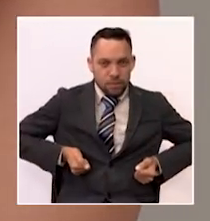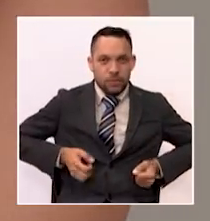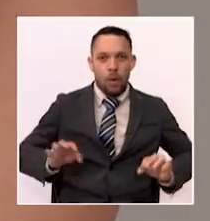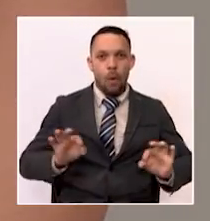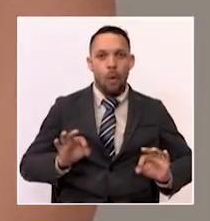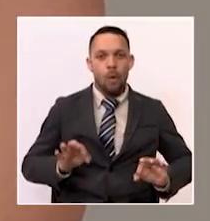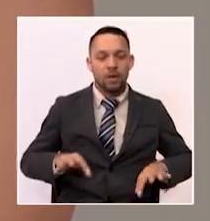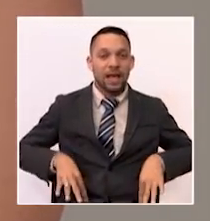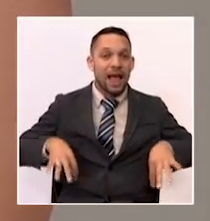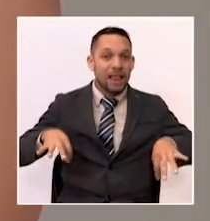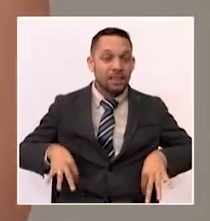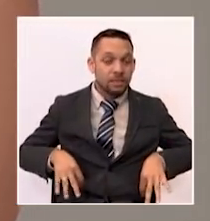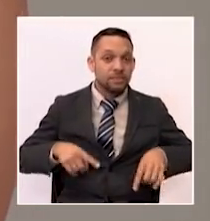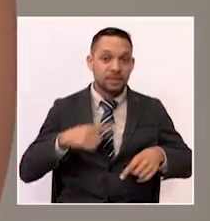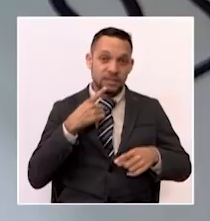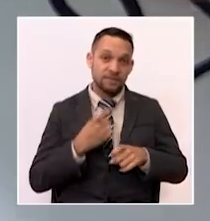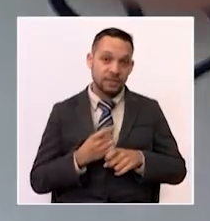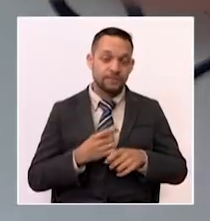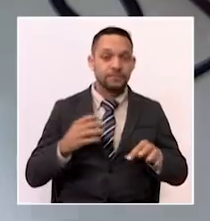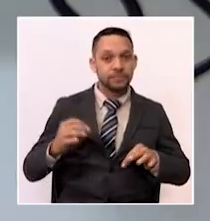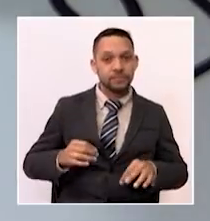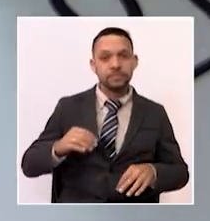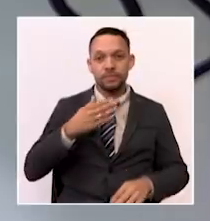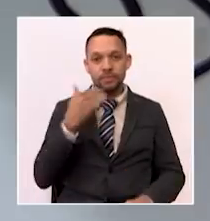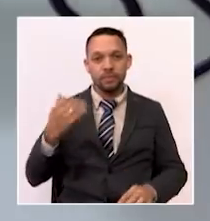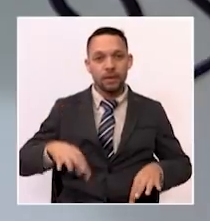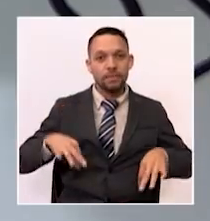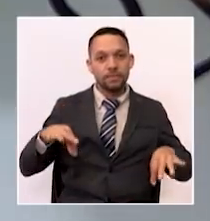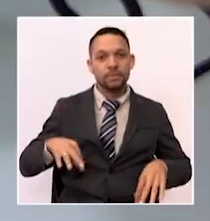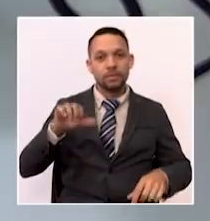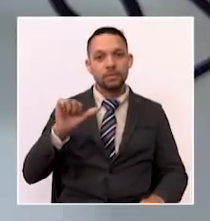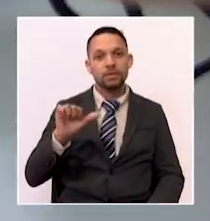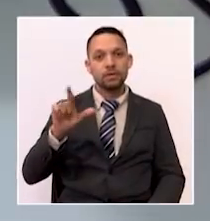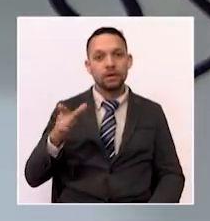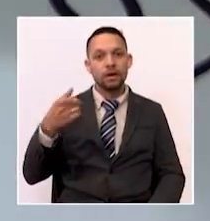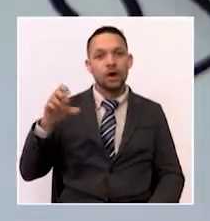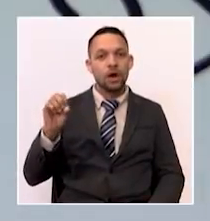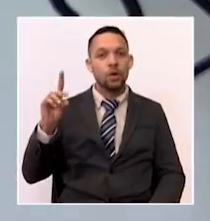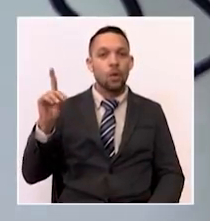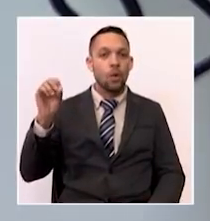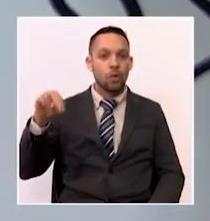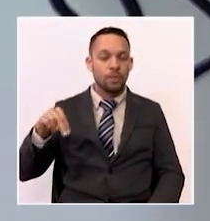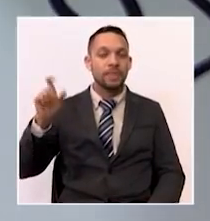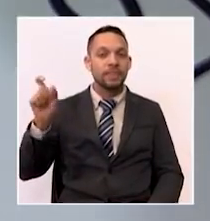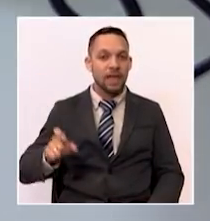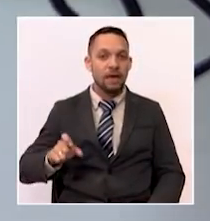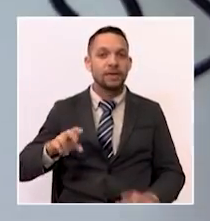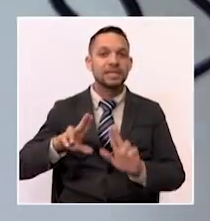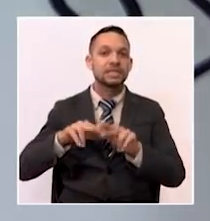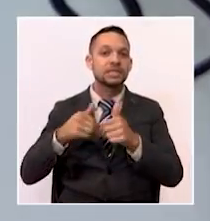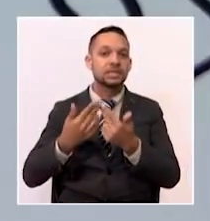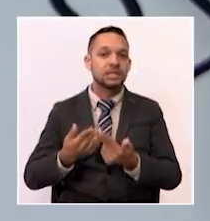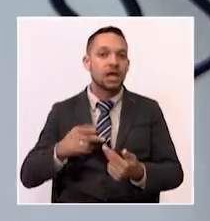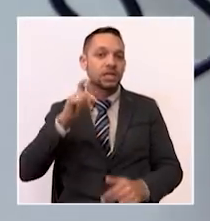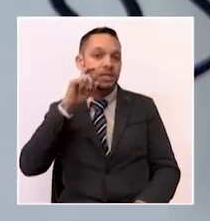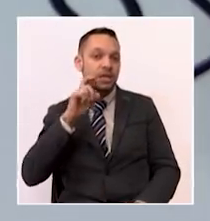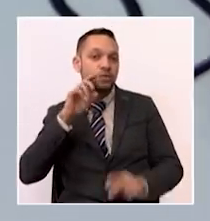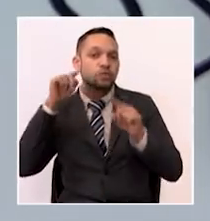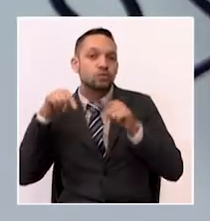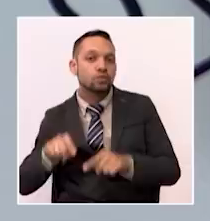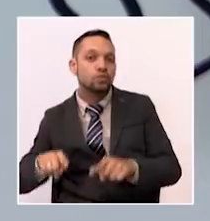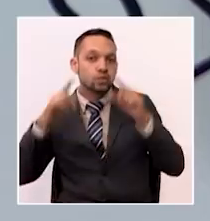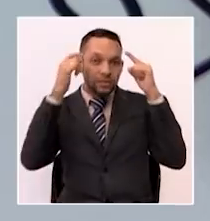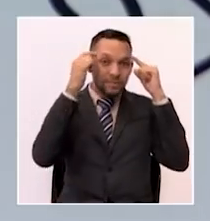antitranspirantes. Usa ropa interior de algodón. Mantener relaciones sexuales con protección. Los preservativos evitan contraer o diseminar